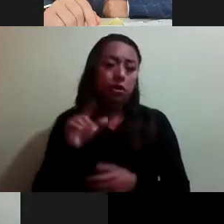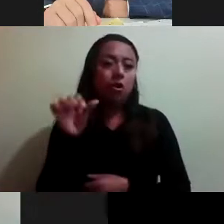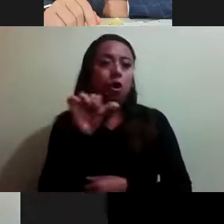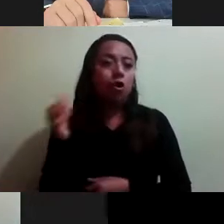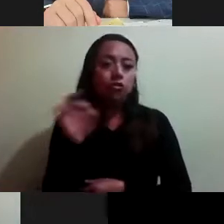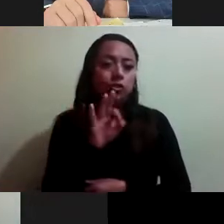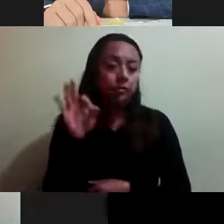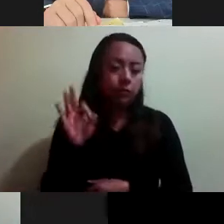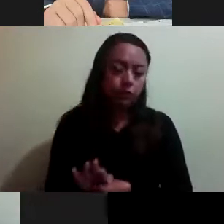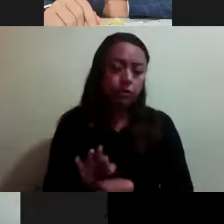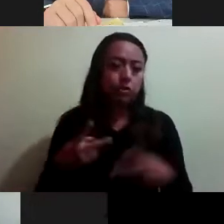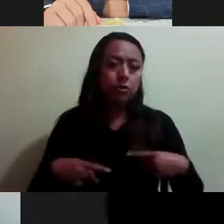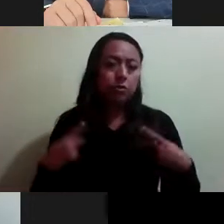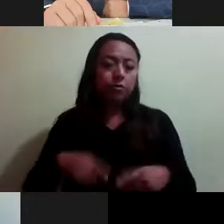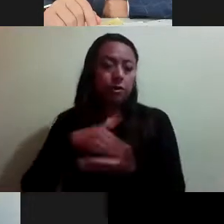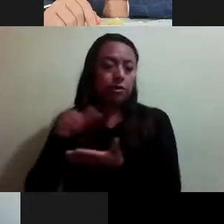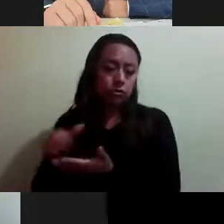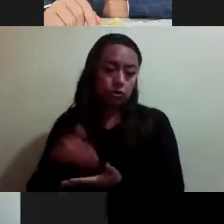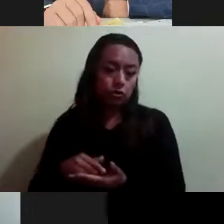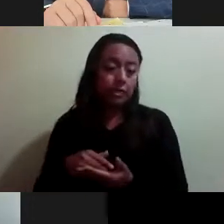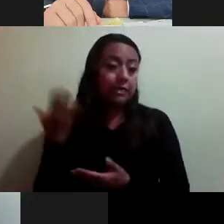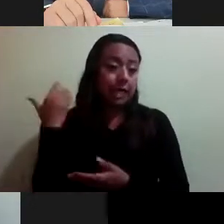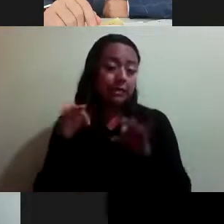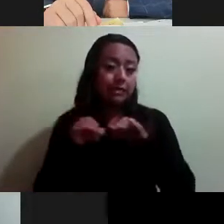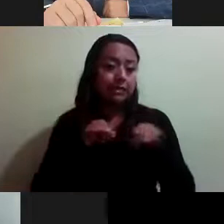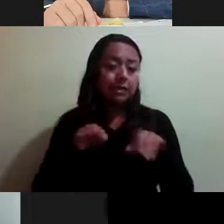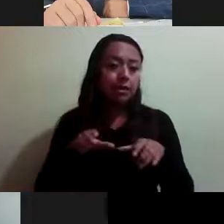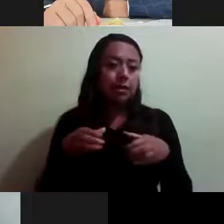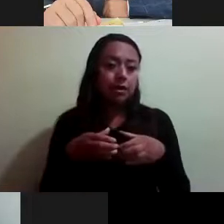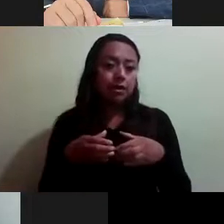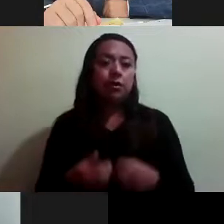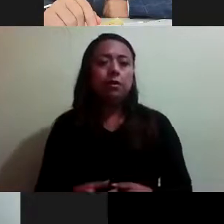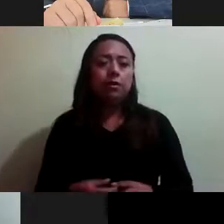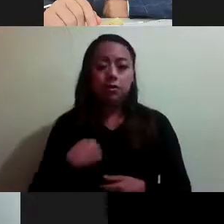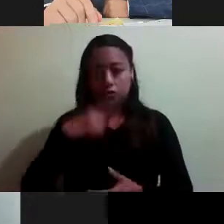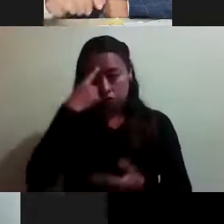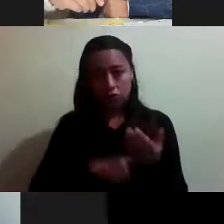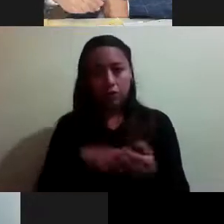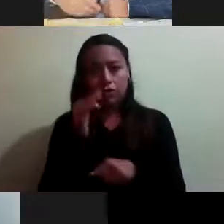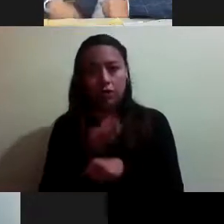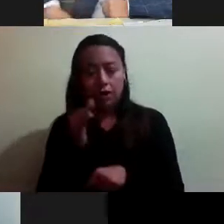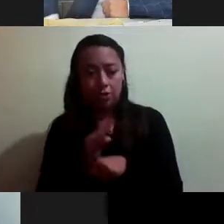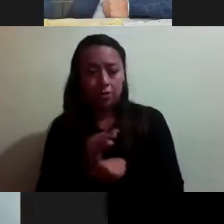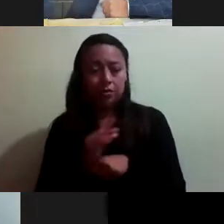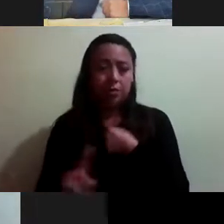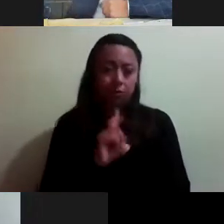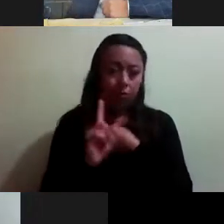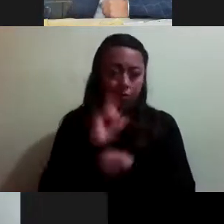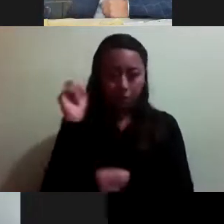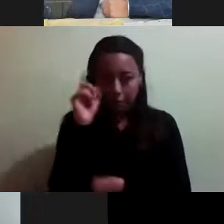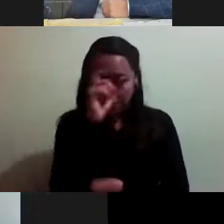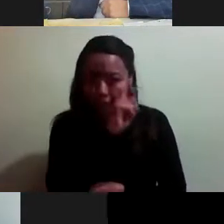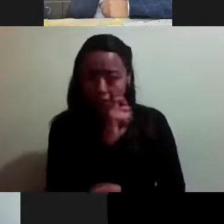11% del personal con el que contaba el Congreso. Y creo que en estas condiciones de crisis económica, hacer este recorte en el capítulo